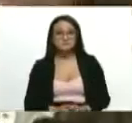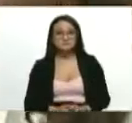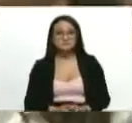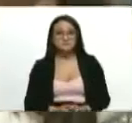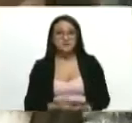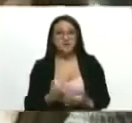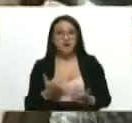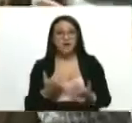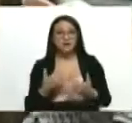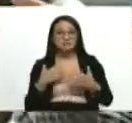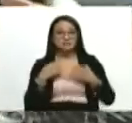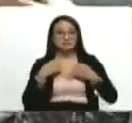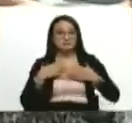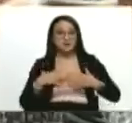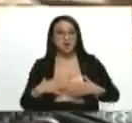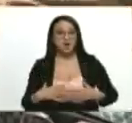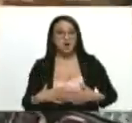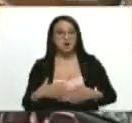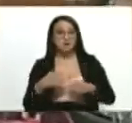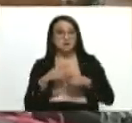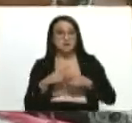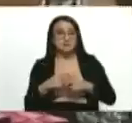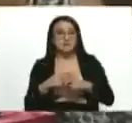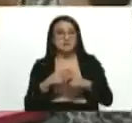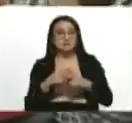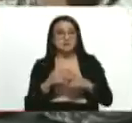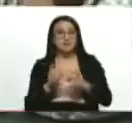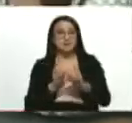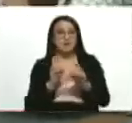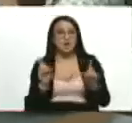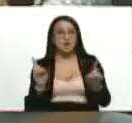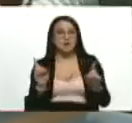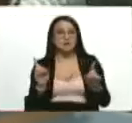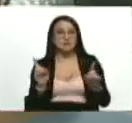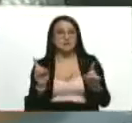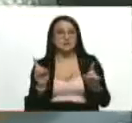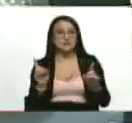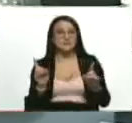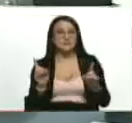traje venerable de insignes demócratas,